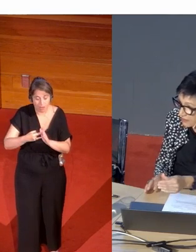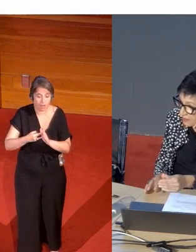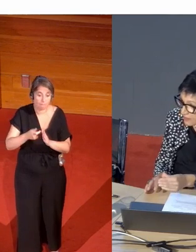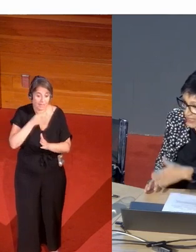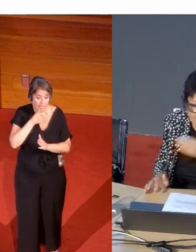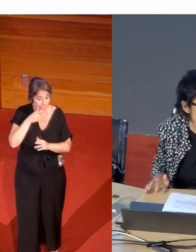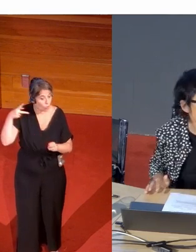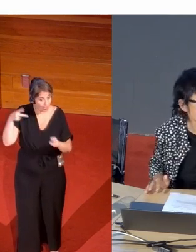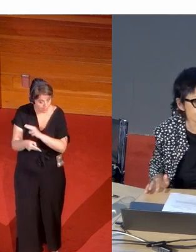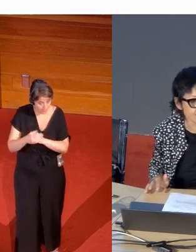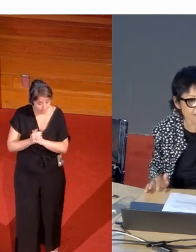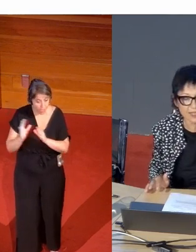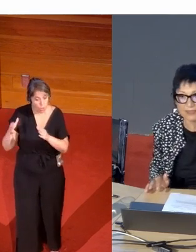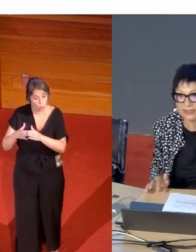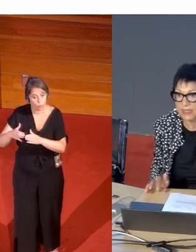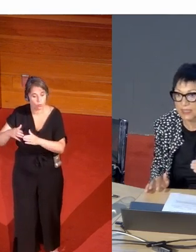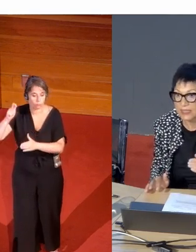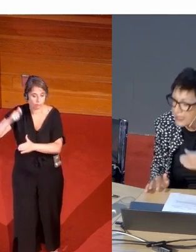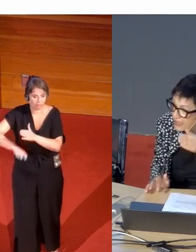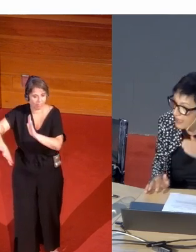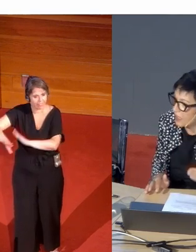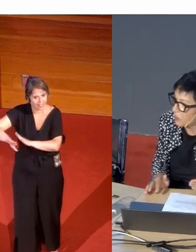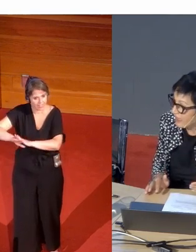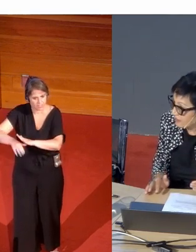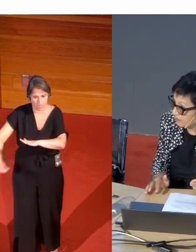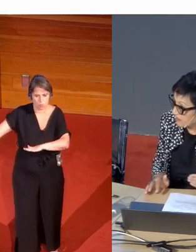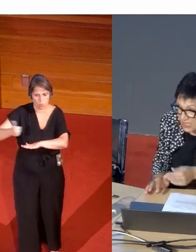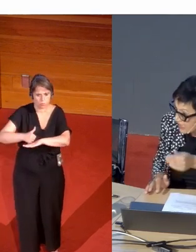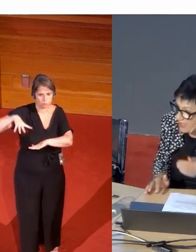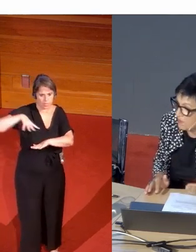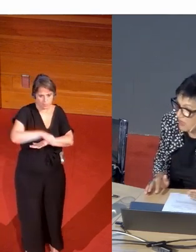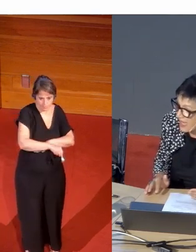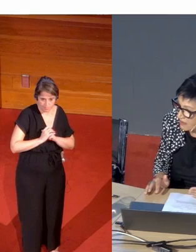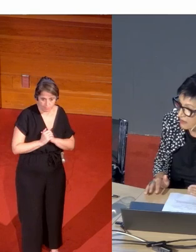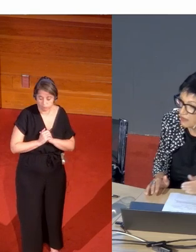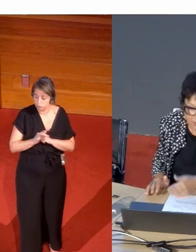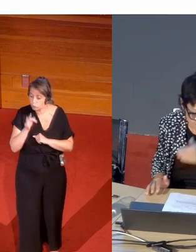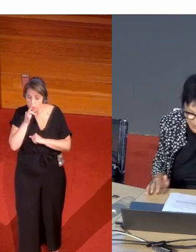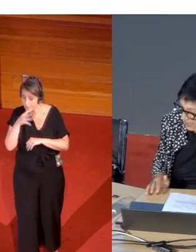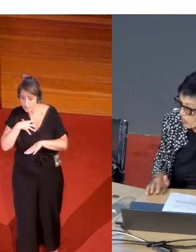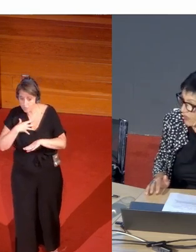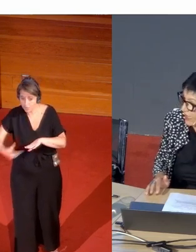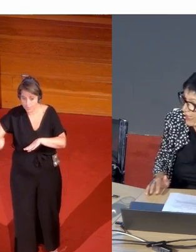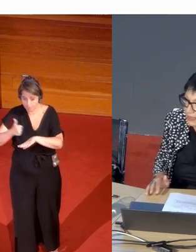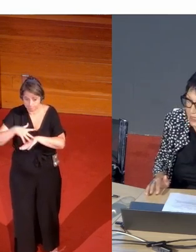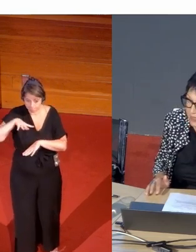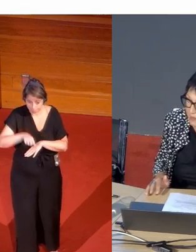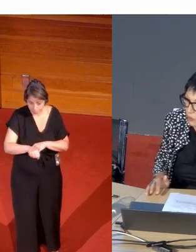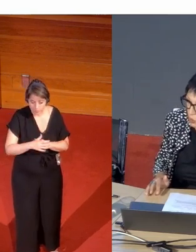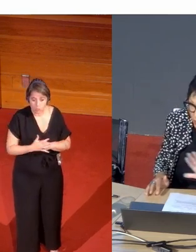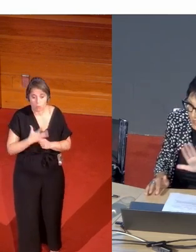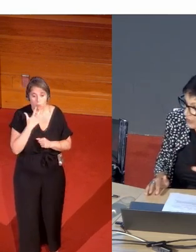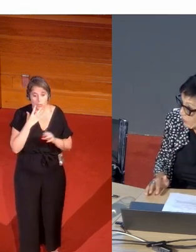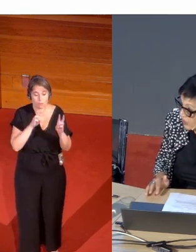evitan que esas derechas ricales lleguen al poder Siguen sin pillar en el caso del